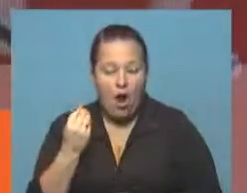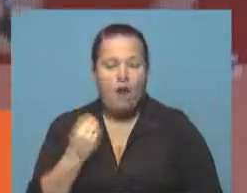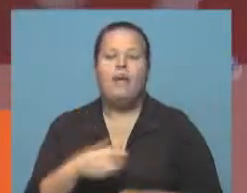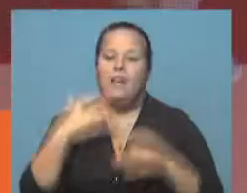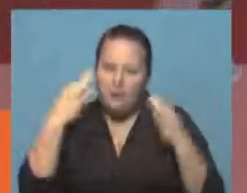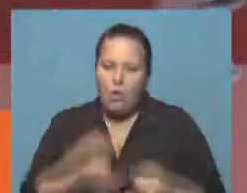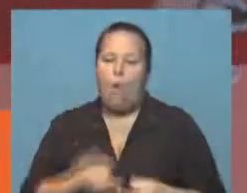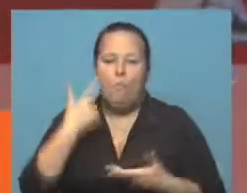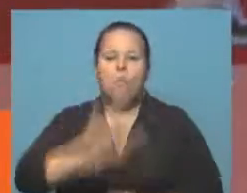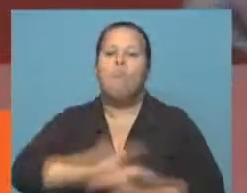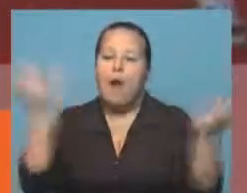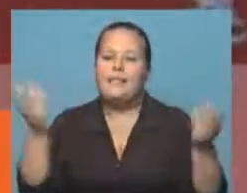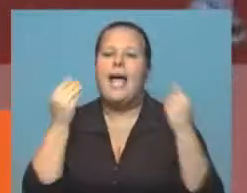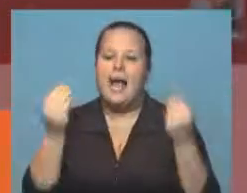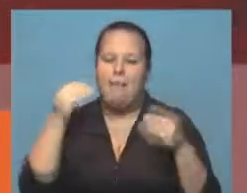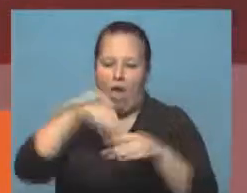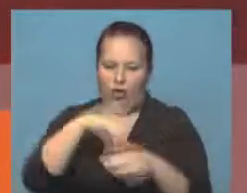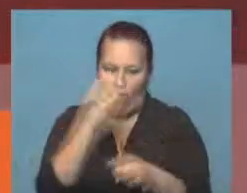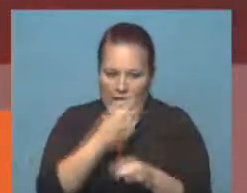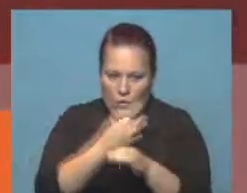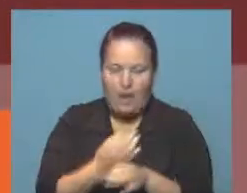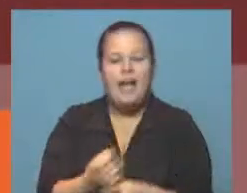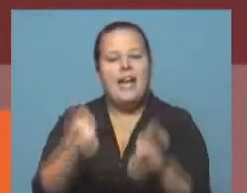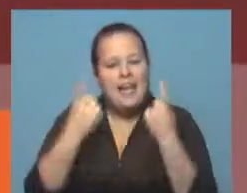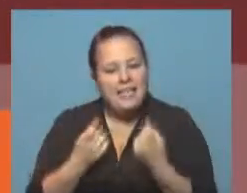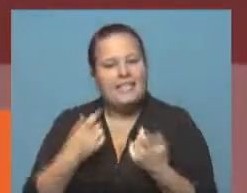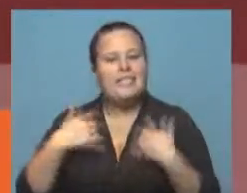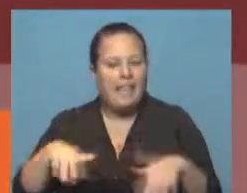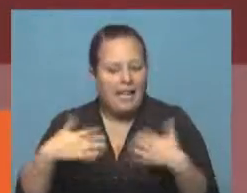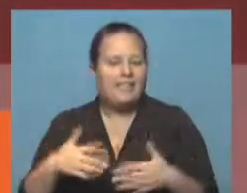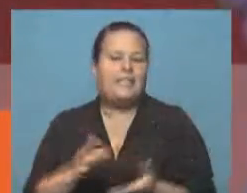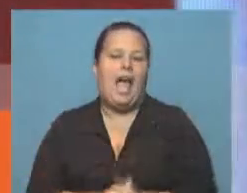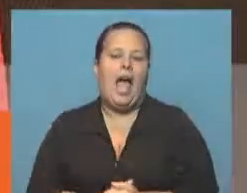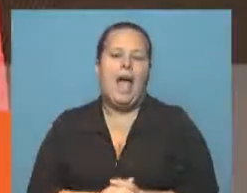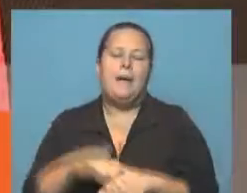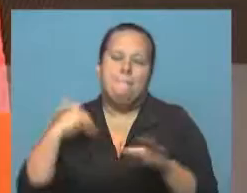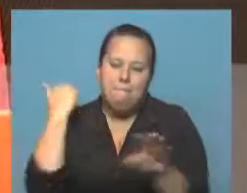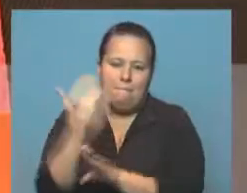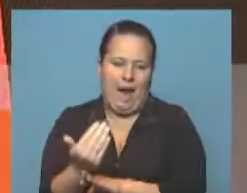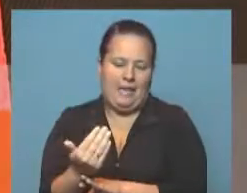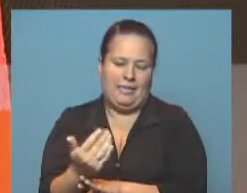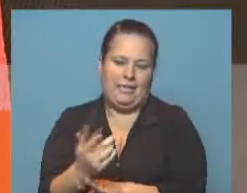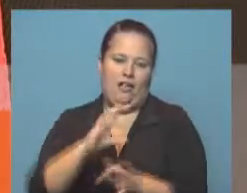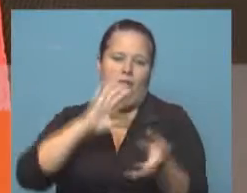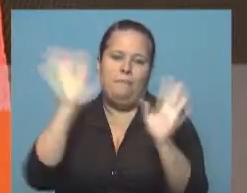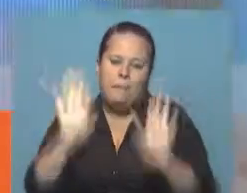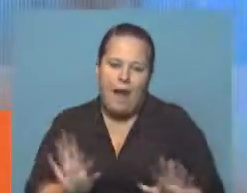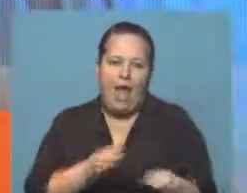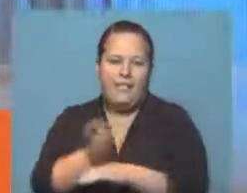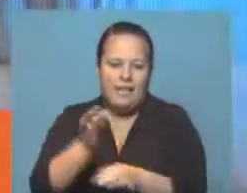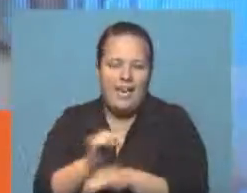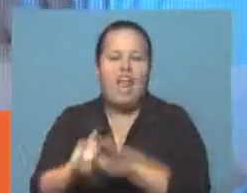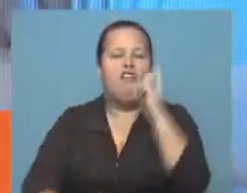es que se hiciera público lo que pasó y la necesidad que hay de ampliar la formación, ampliar